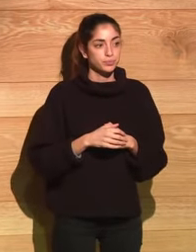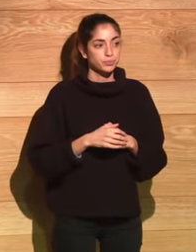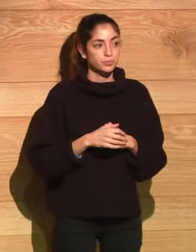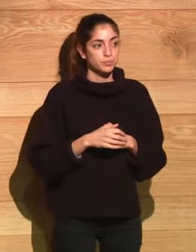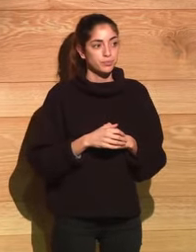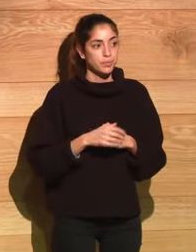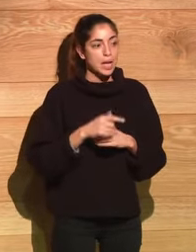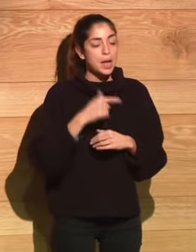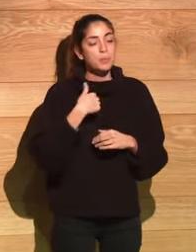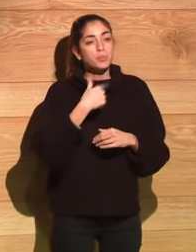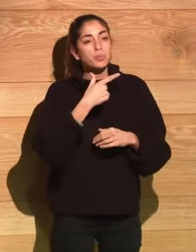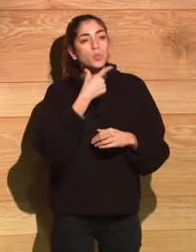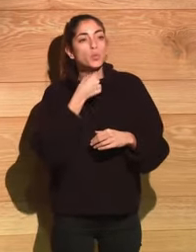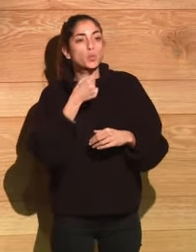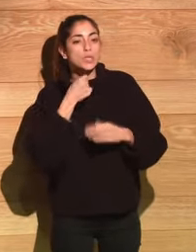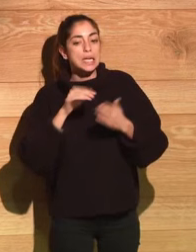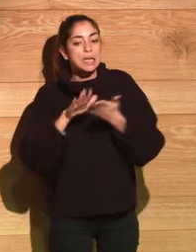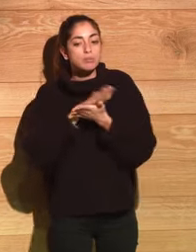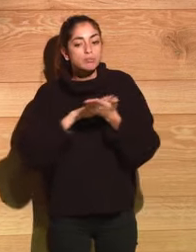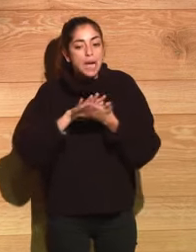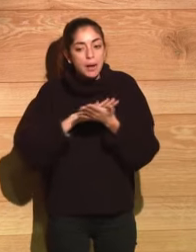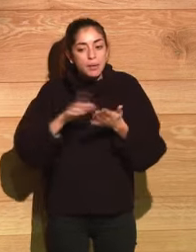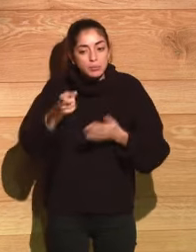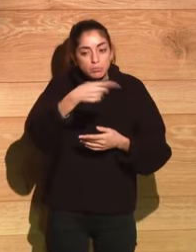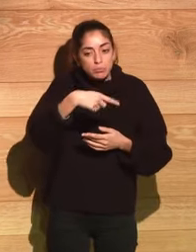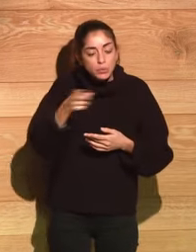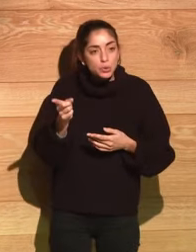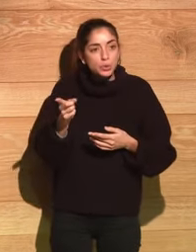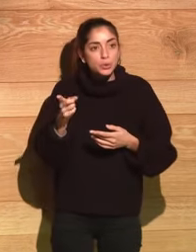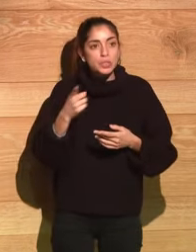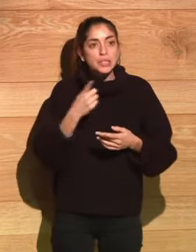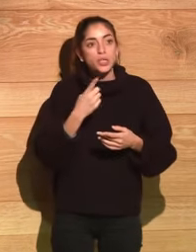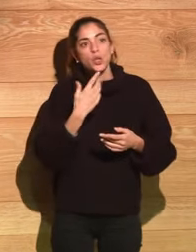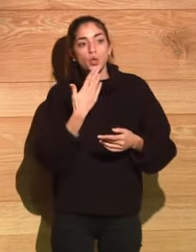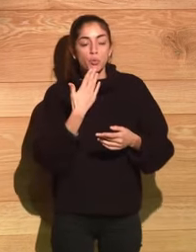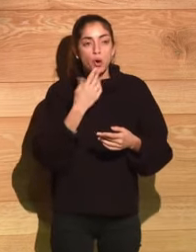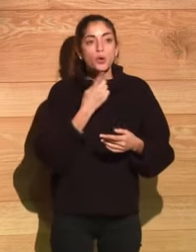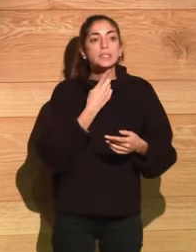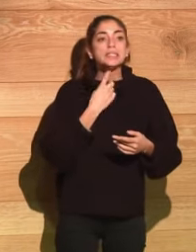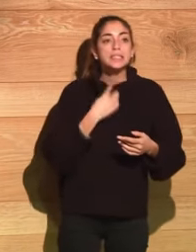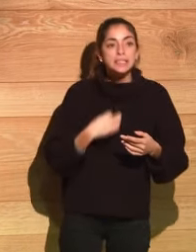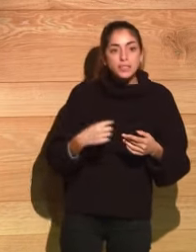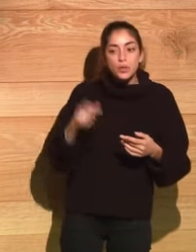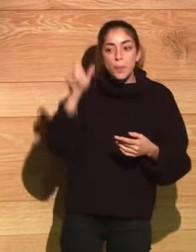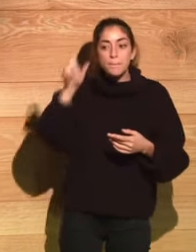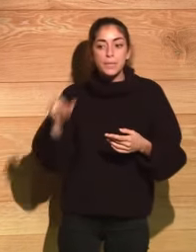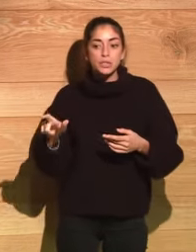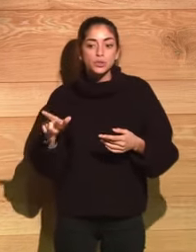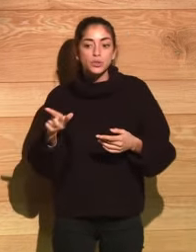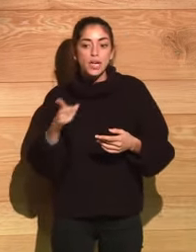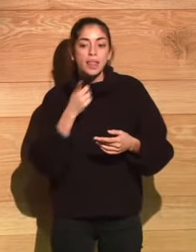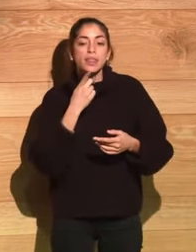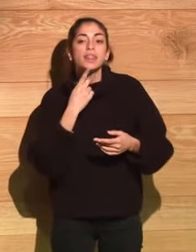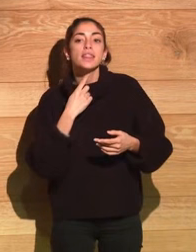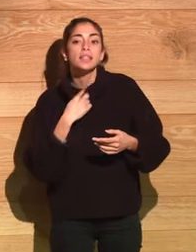Me gustaría que hablaseis un poco sobre el deseo de ser deseado. ¿Qué papel jugaría?